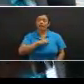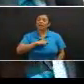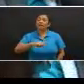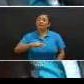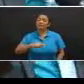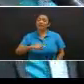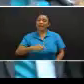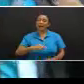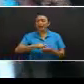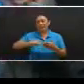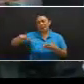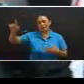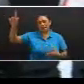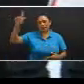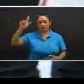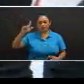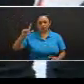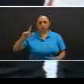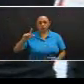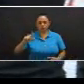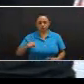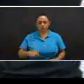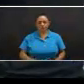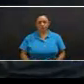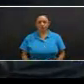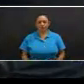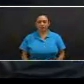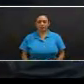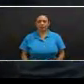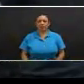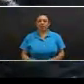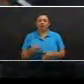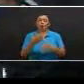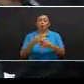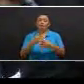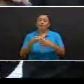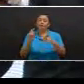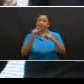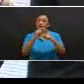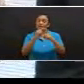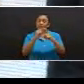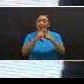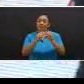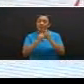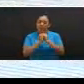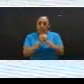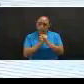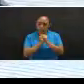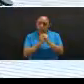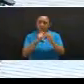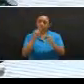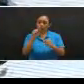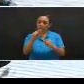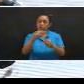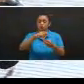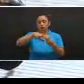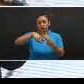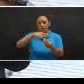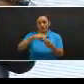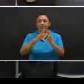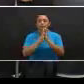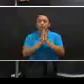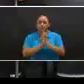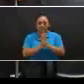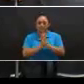la obra a lo cual el Señor también lo llamó, aparte de cuidarnos. Vamos a orar por él, por su familia, y vamos a